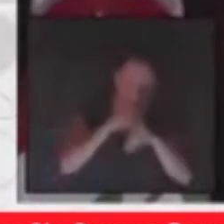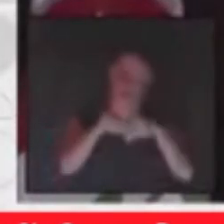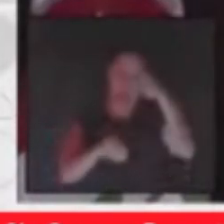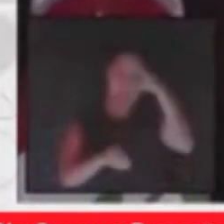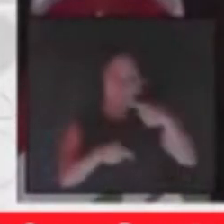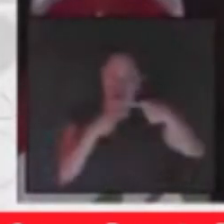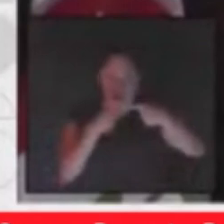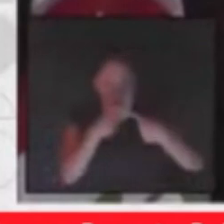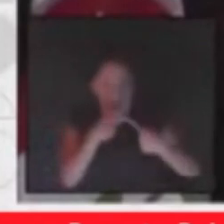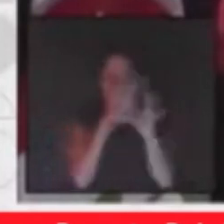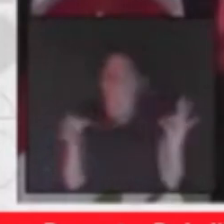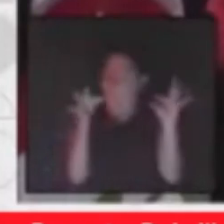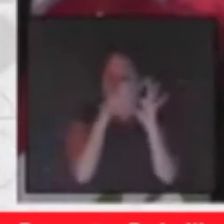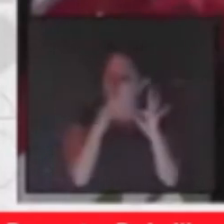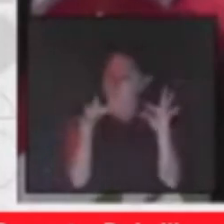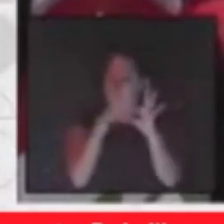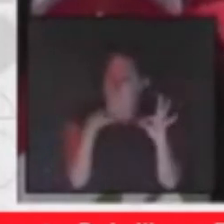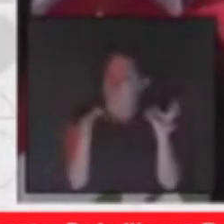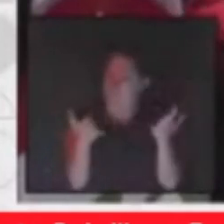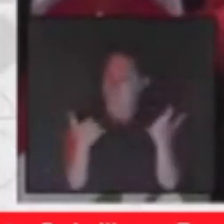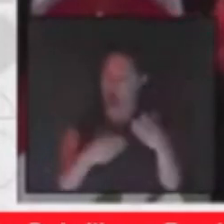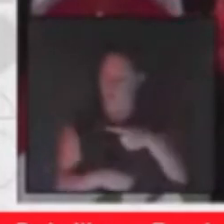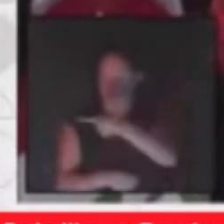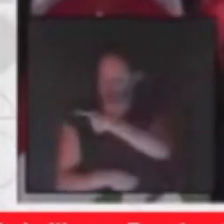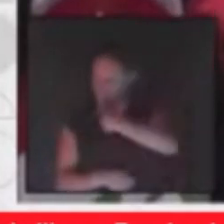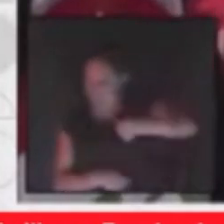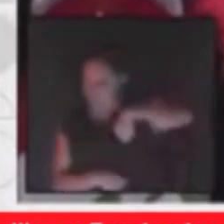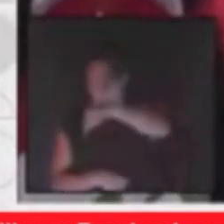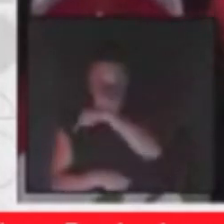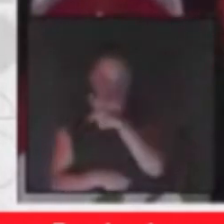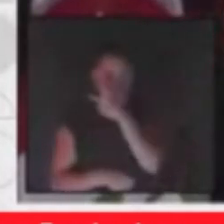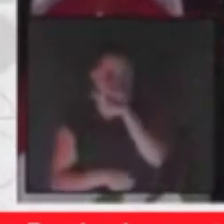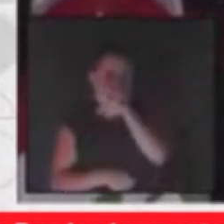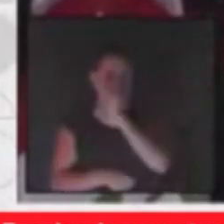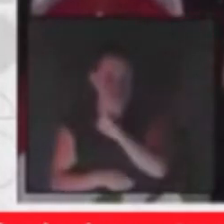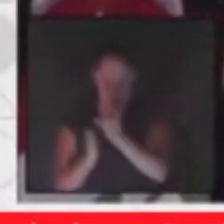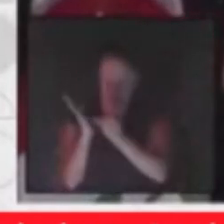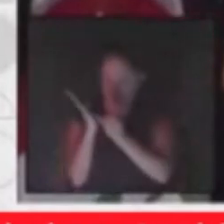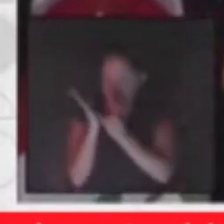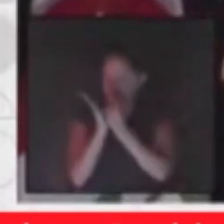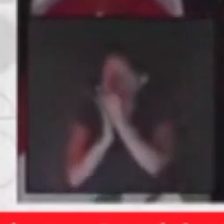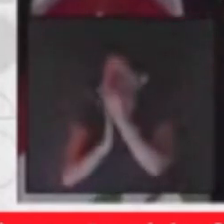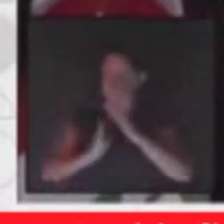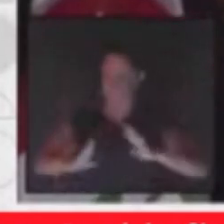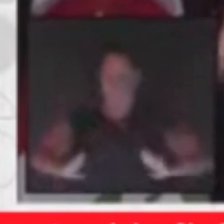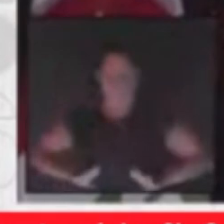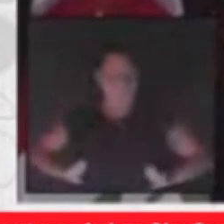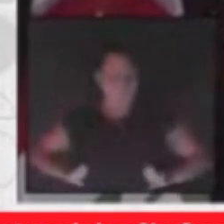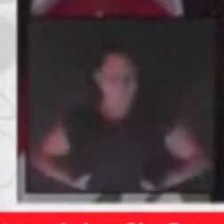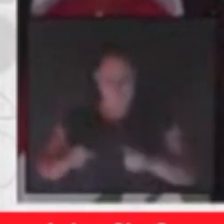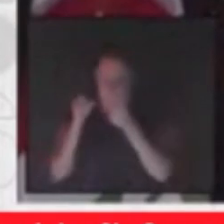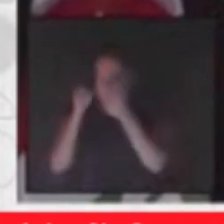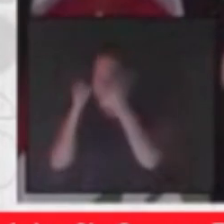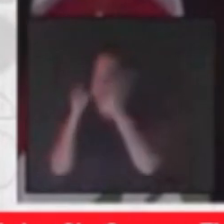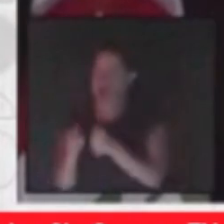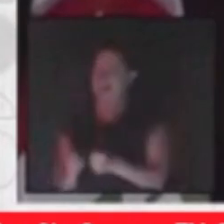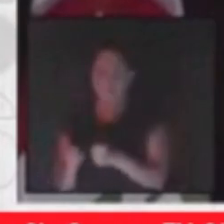aquí lo encomendamos a que continúe destruyendo al Partido Revolucionario Institucional. ¡Vuela,